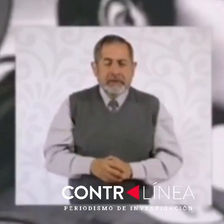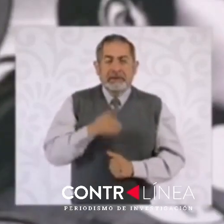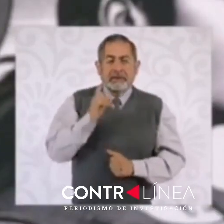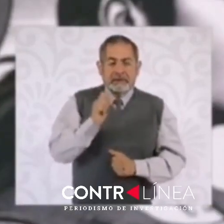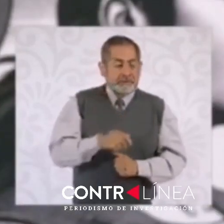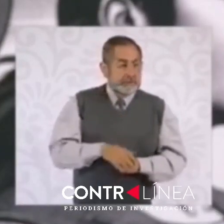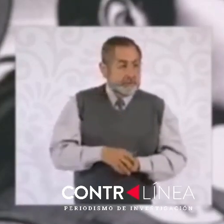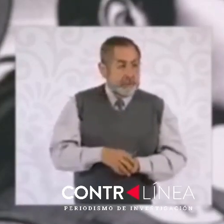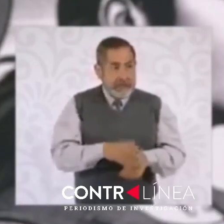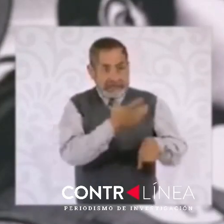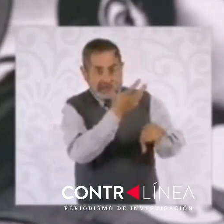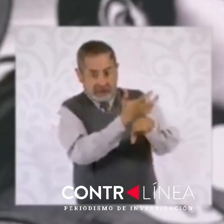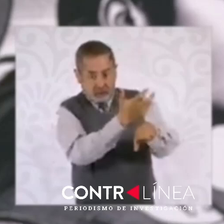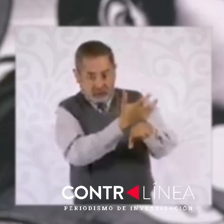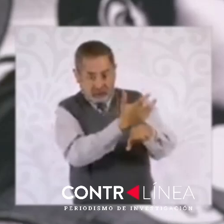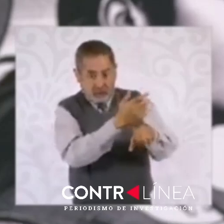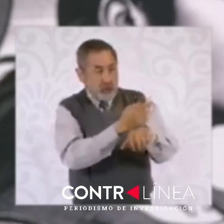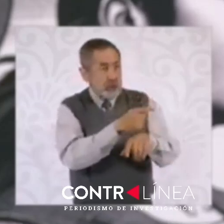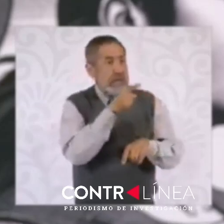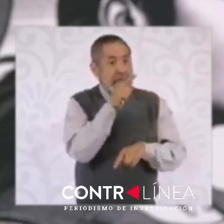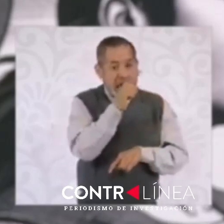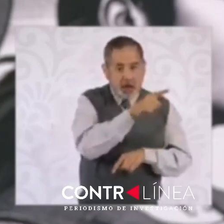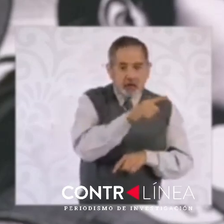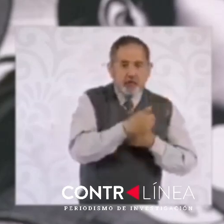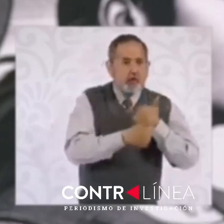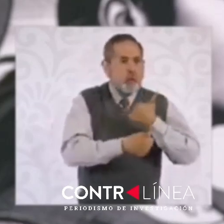competitividad de la economía de los Estados Unidos